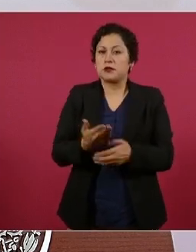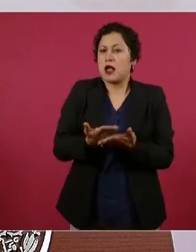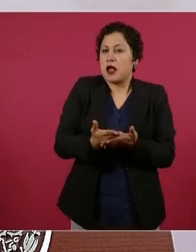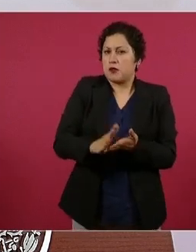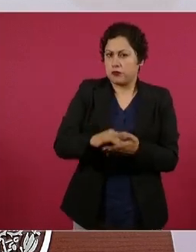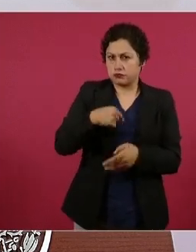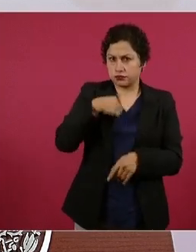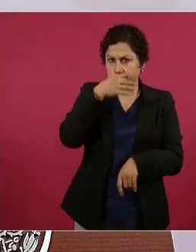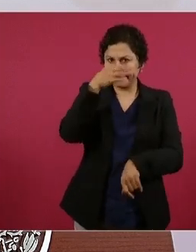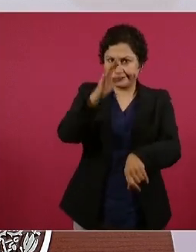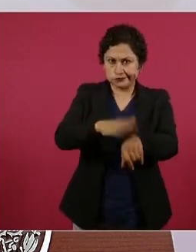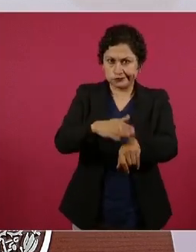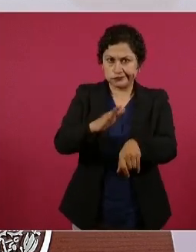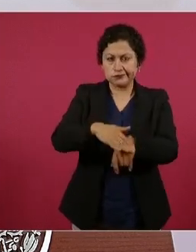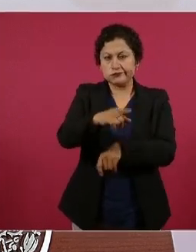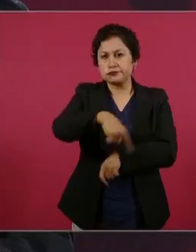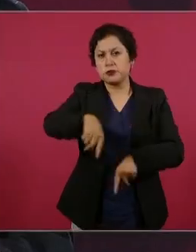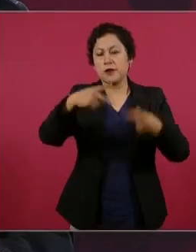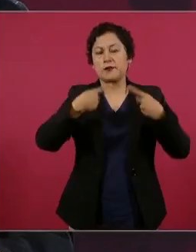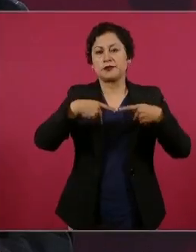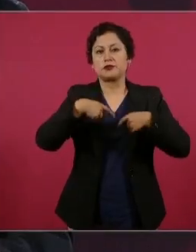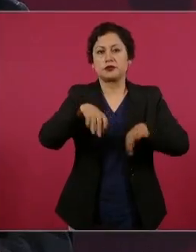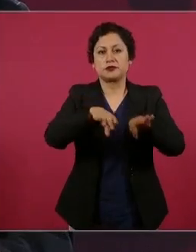saben, uh-huh, que